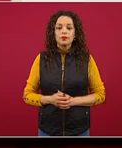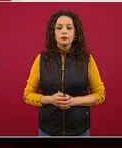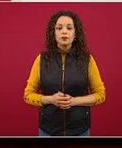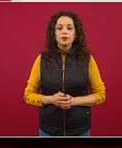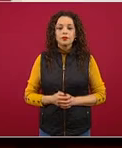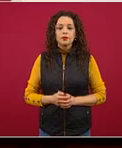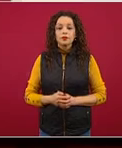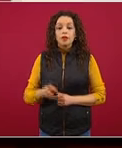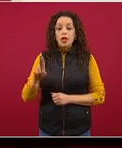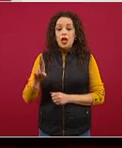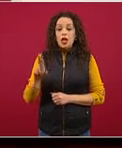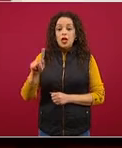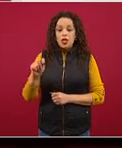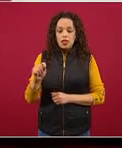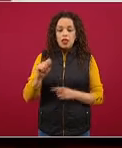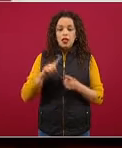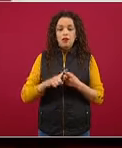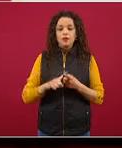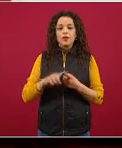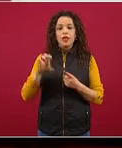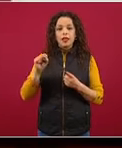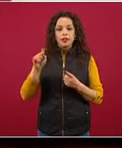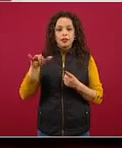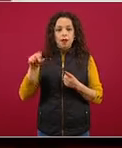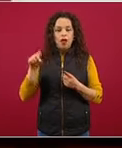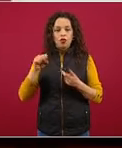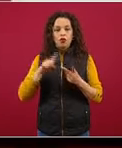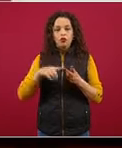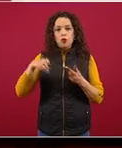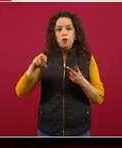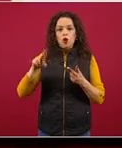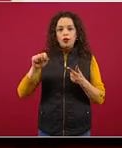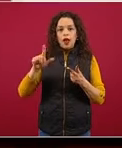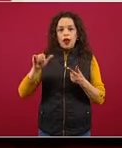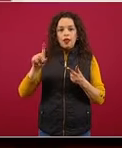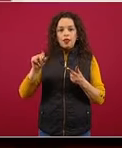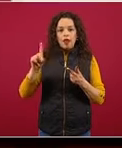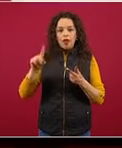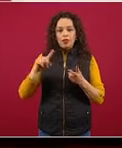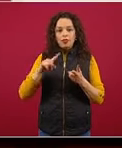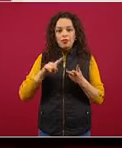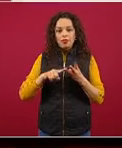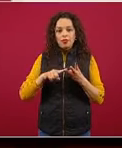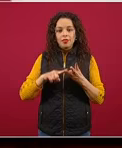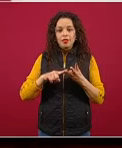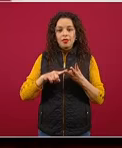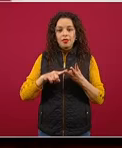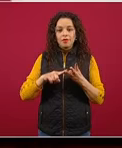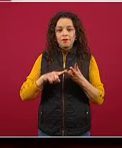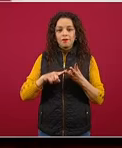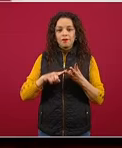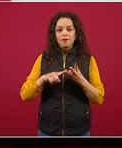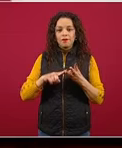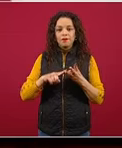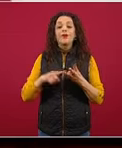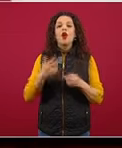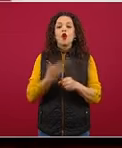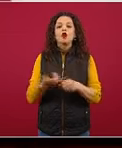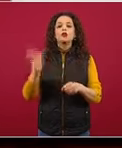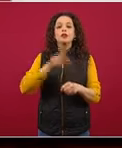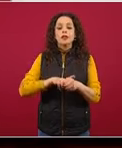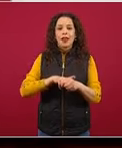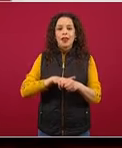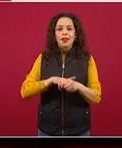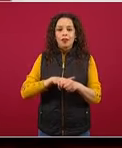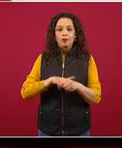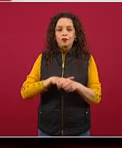RT, incidencia de casos estimados, mortalidad por 100,000 habitantes. Los hospitalizados por 100,000 habitantes